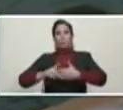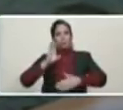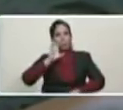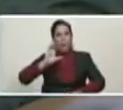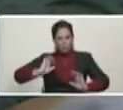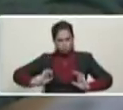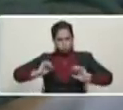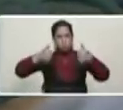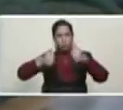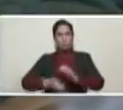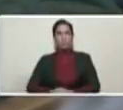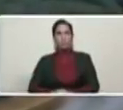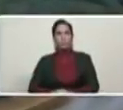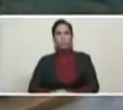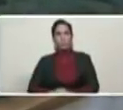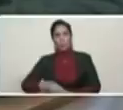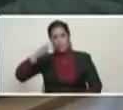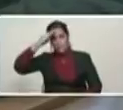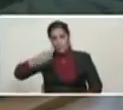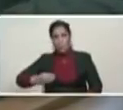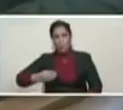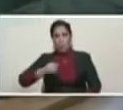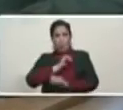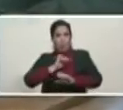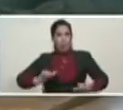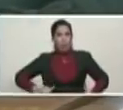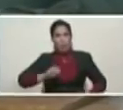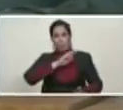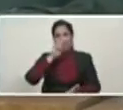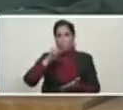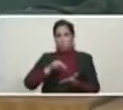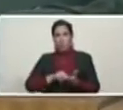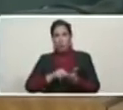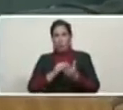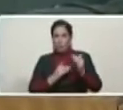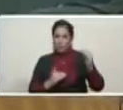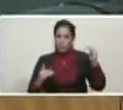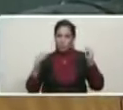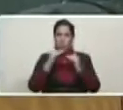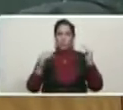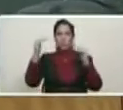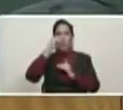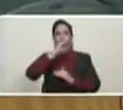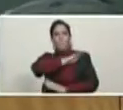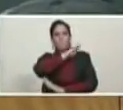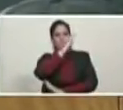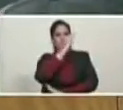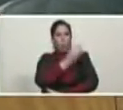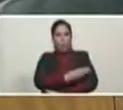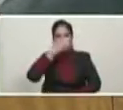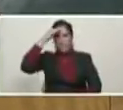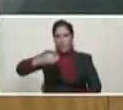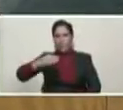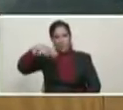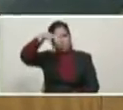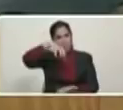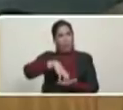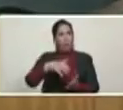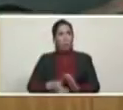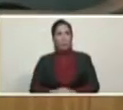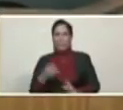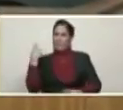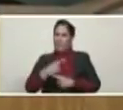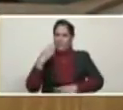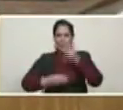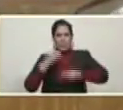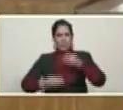2025 en la Fuerza Armada Nacional Bolivariana para incrementar el poder militar de la nación tiene que hacerse en el marco